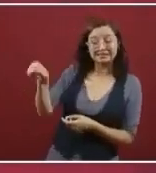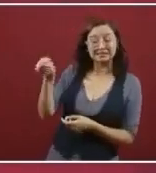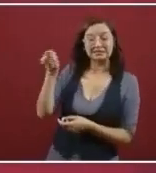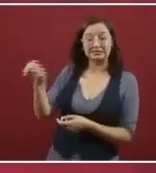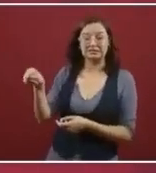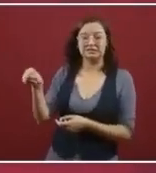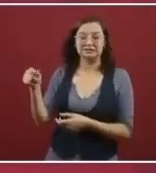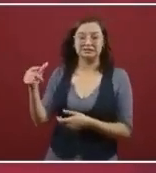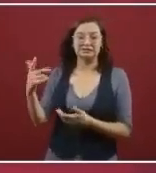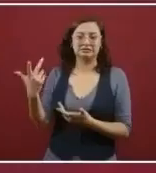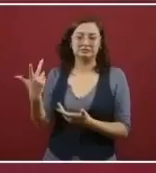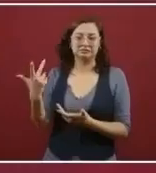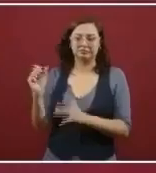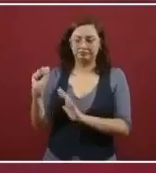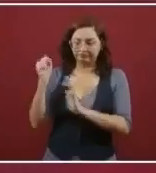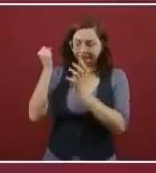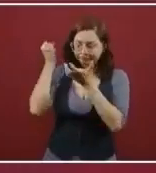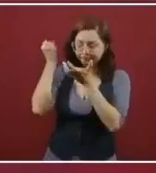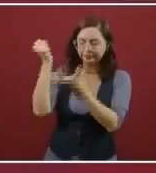con financiamiento